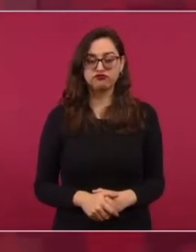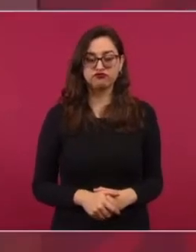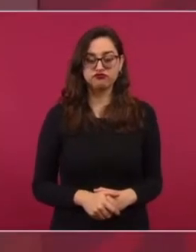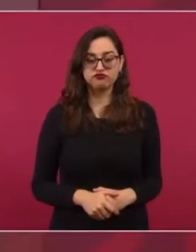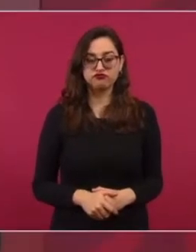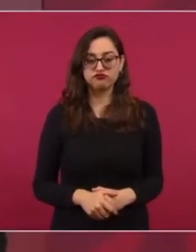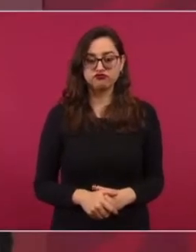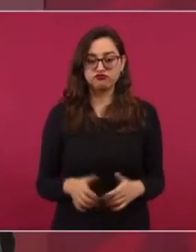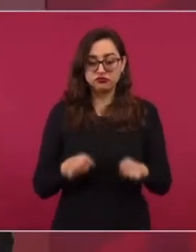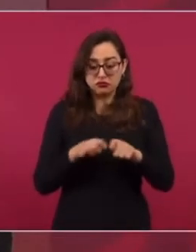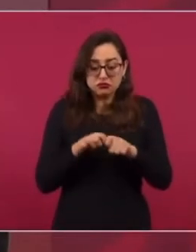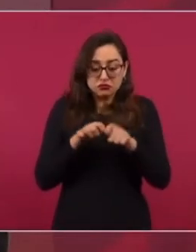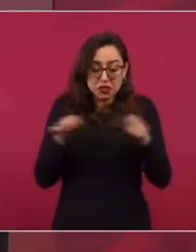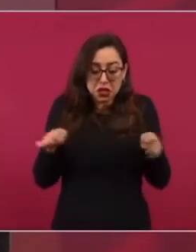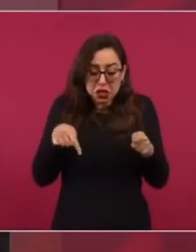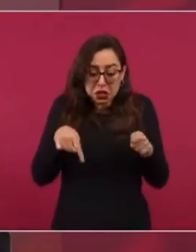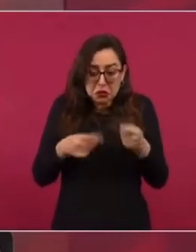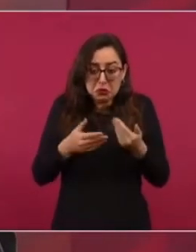aire.